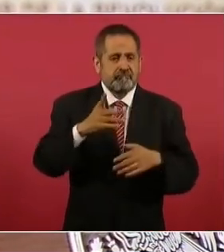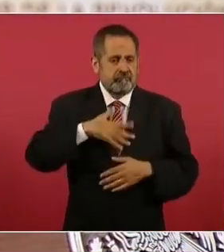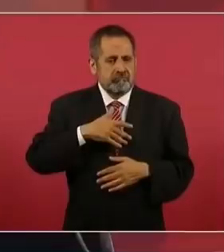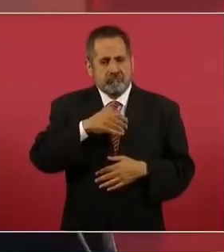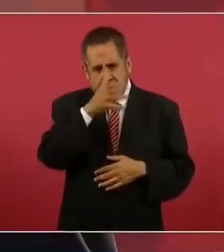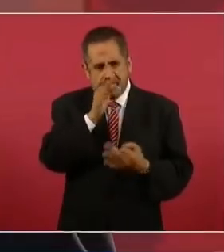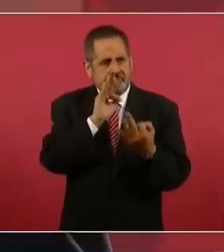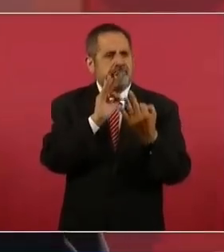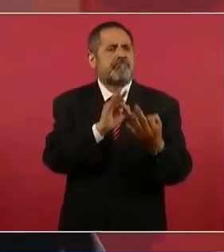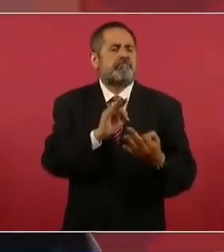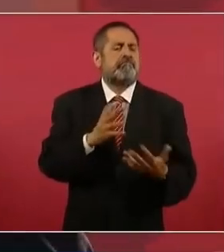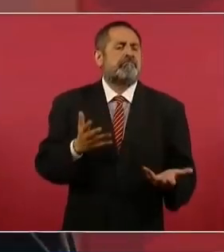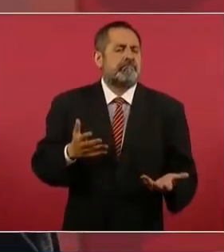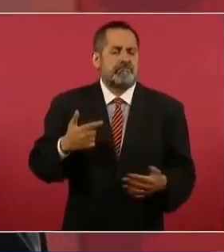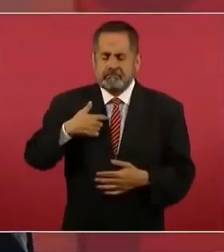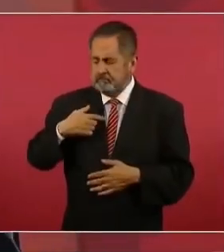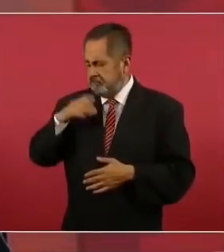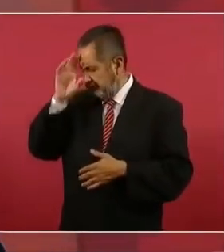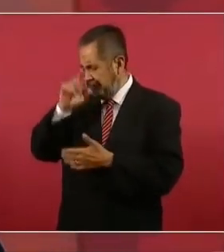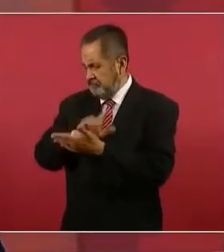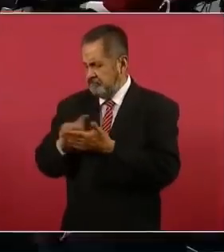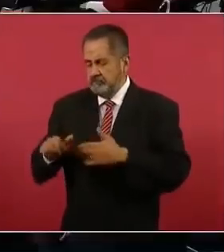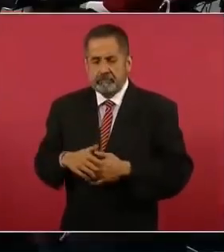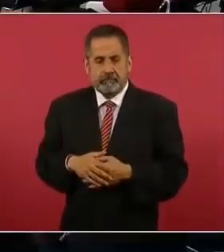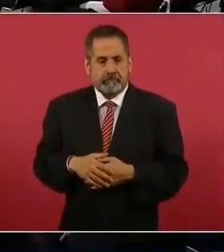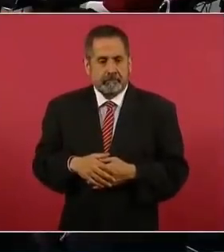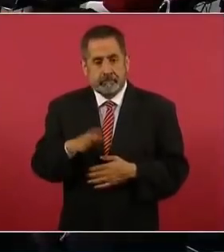Sí puedo enfrentarlos. ¿Tienen el discurso?